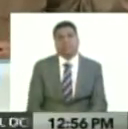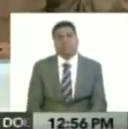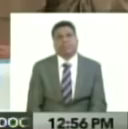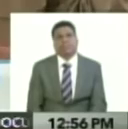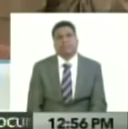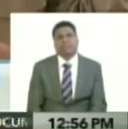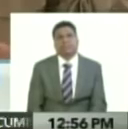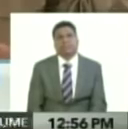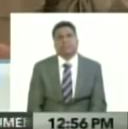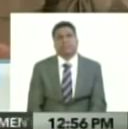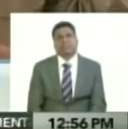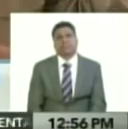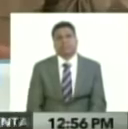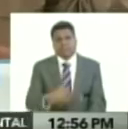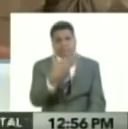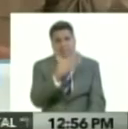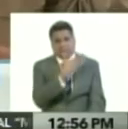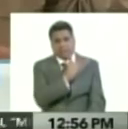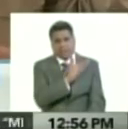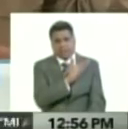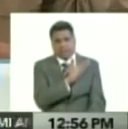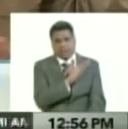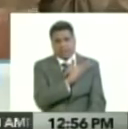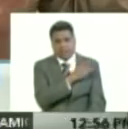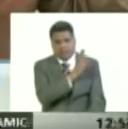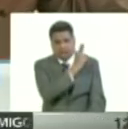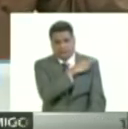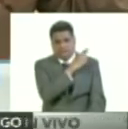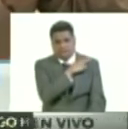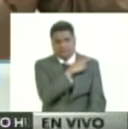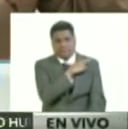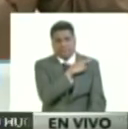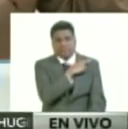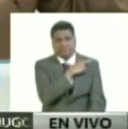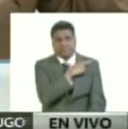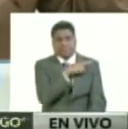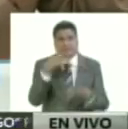De la presidencia de Henry Ramos Alup quedan, miren,